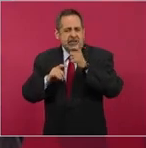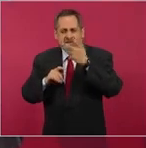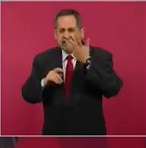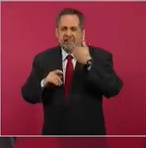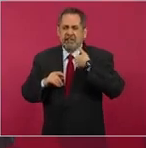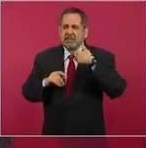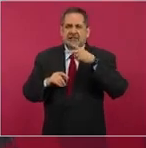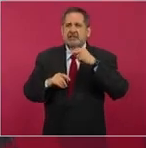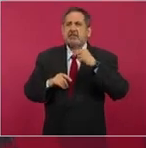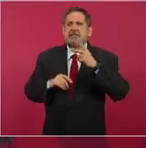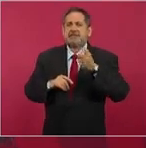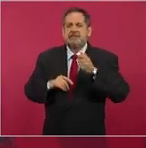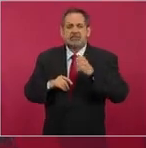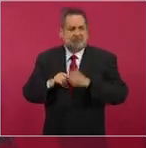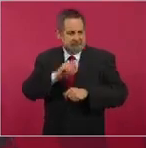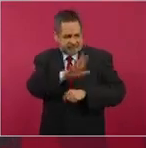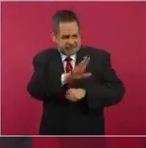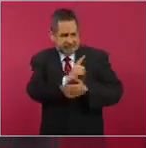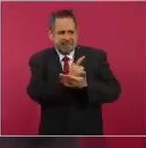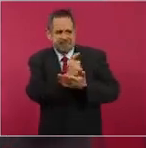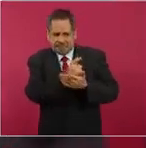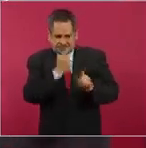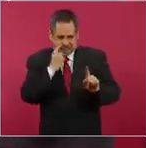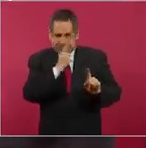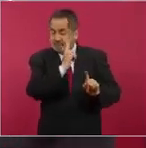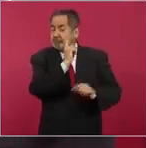de amenazar a nadie.